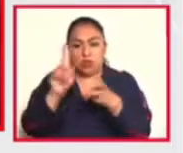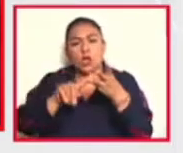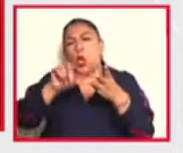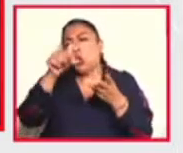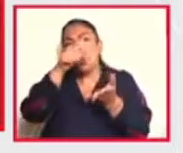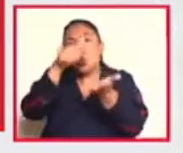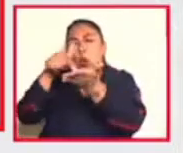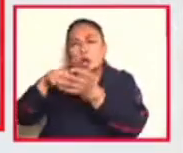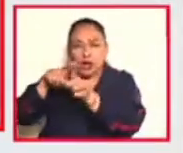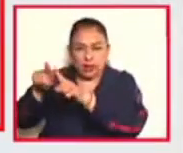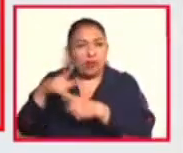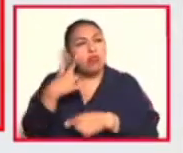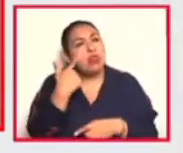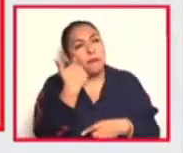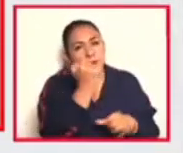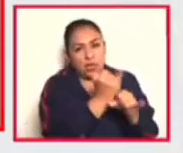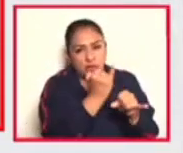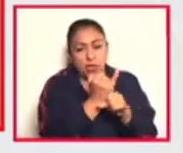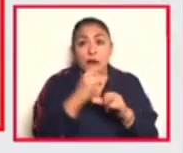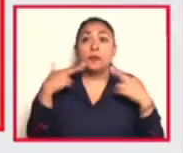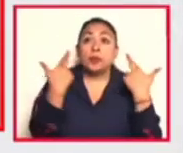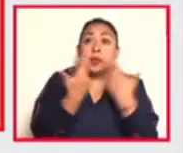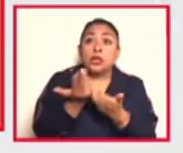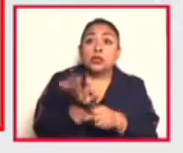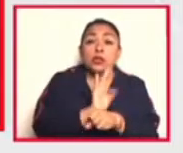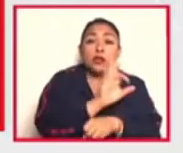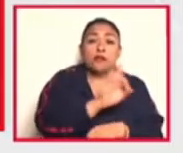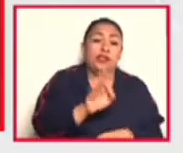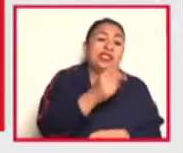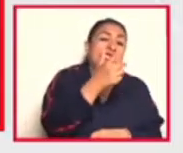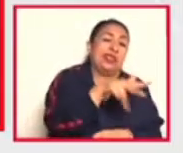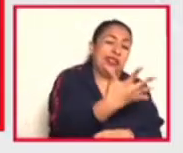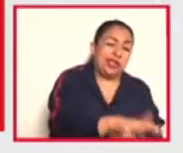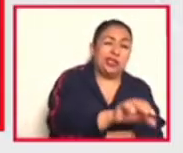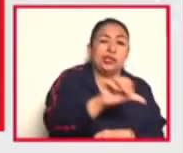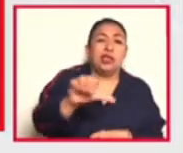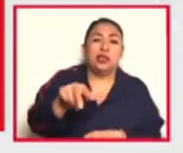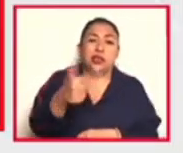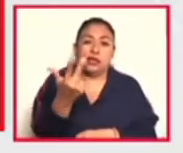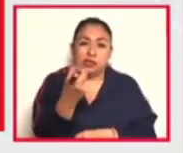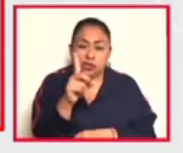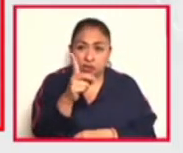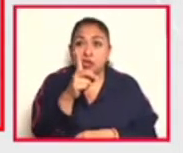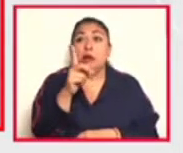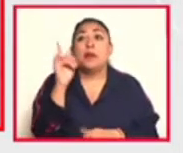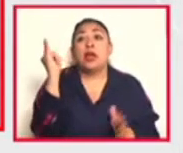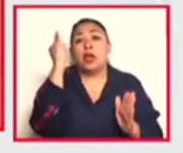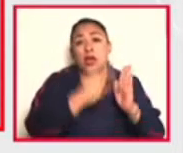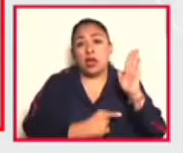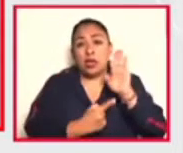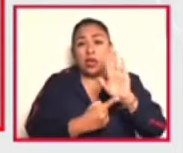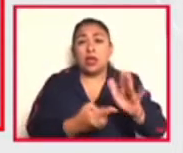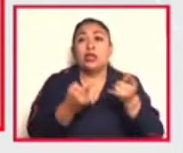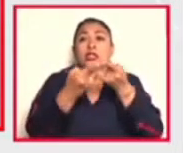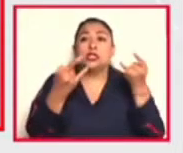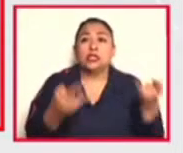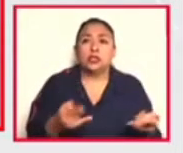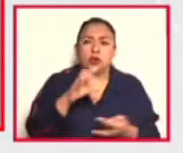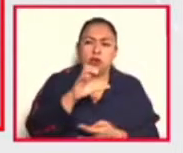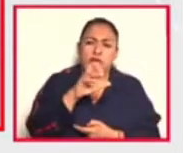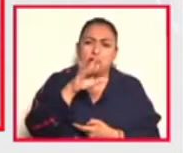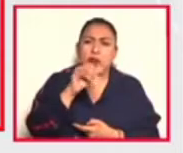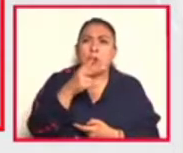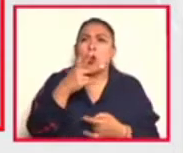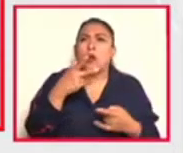El encuentro cinematográfico se realizará del 10 al 13 de diciembre. El cartel está enfocado en la leyenda de Krampus, este ser que